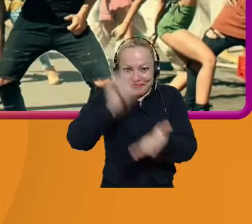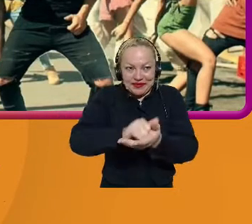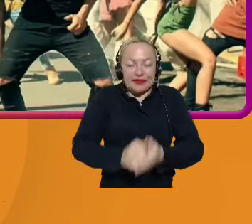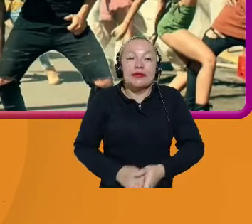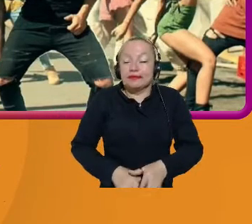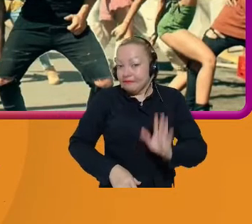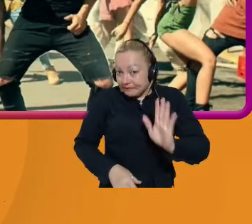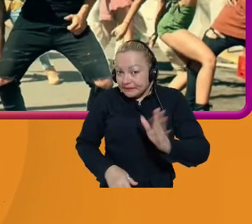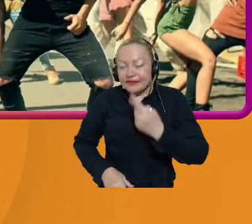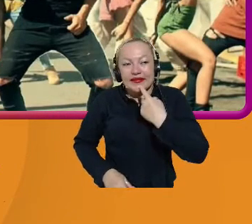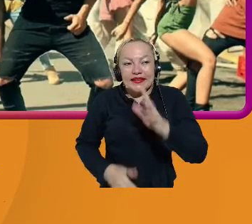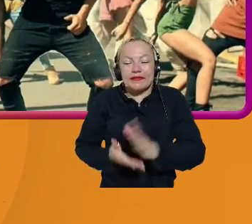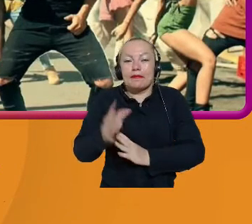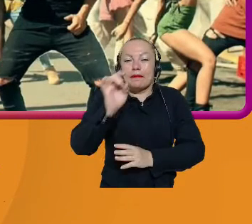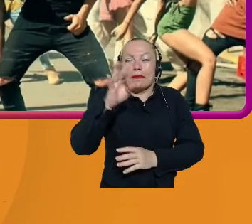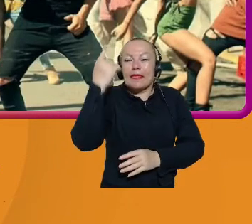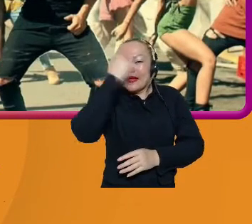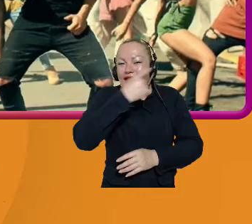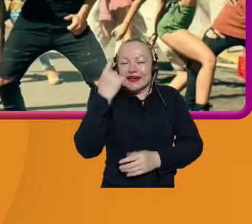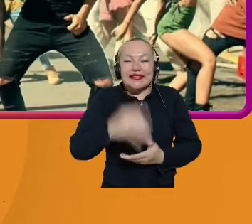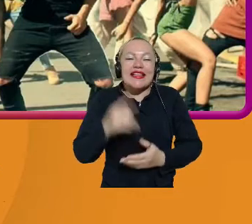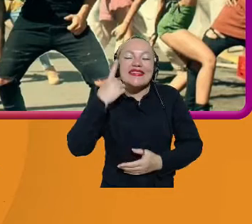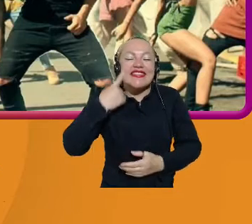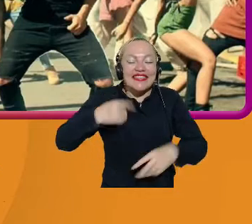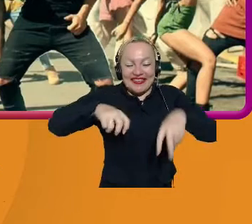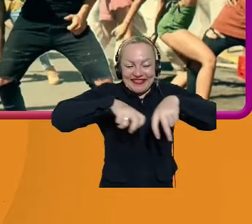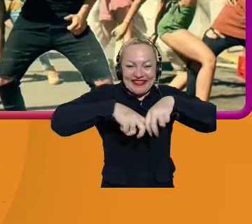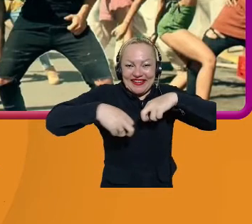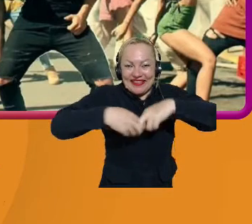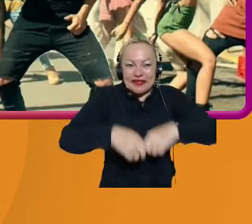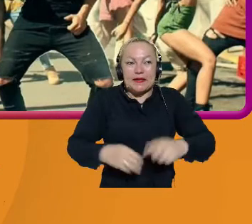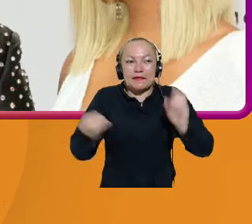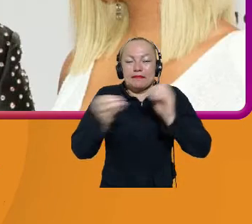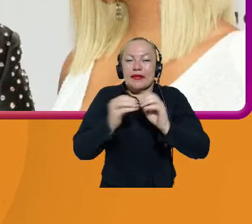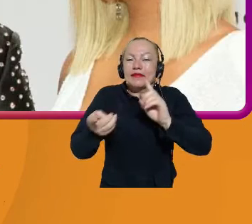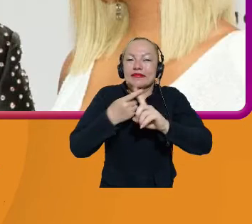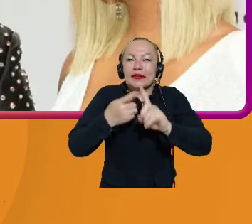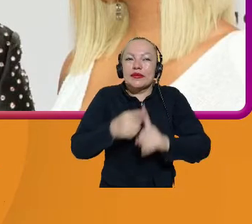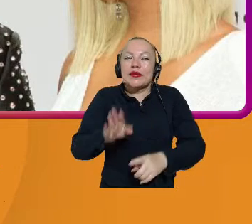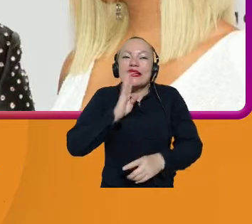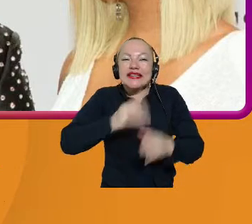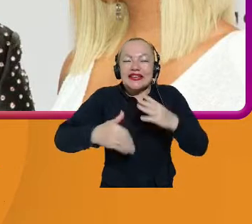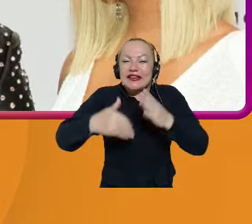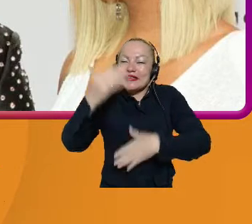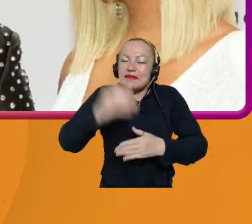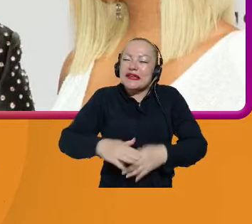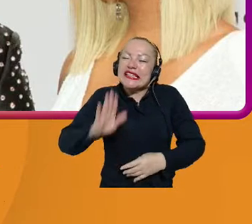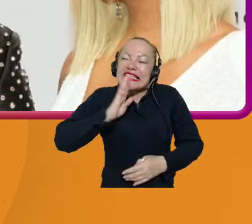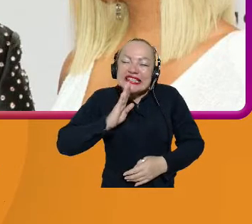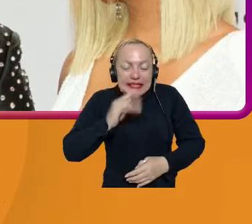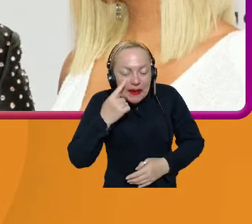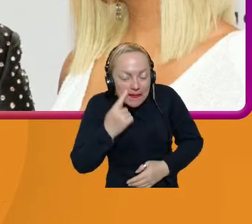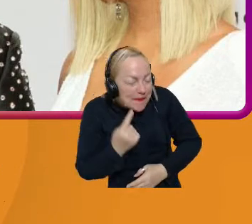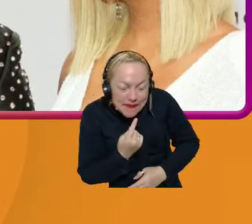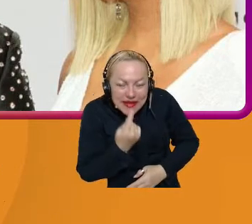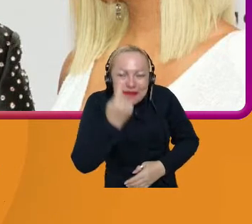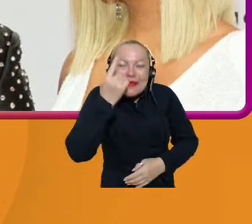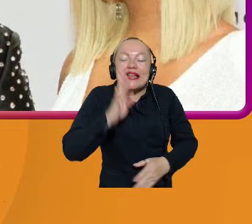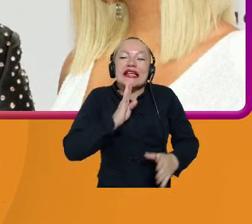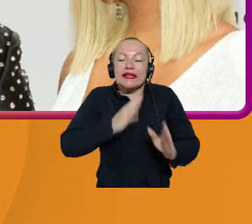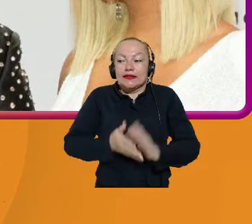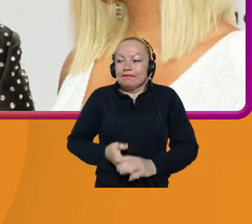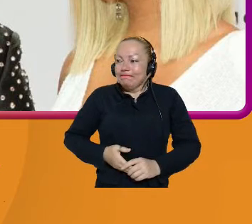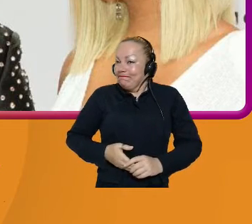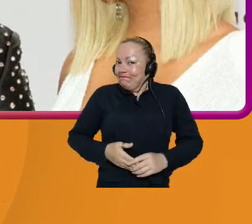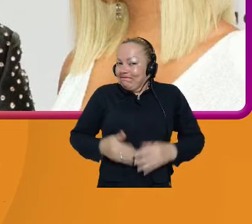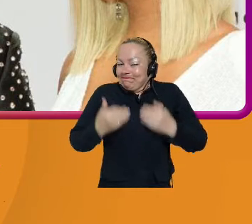Y ahí está, 15 de septiembre, Día del Reggaetón. ¿Quién fue el primero que empezó con el reggaetón? Pues, o sea, eso es un mito.